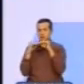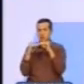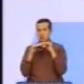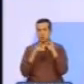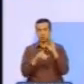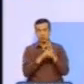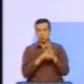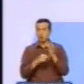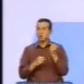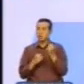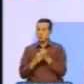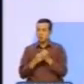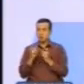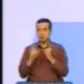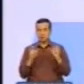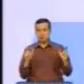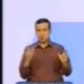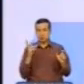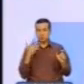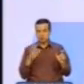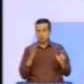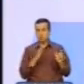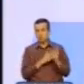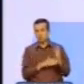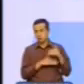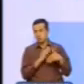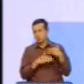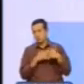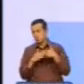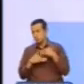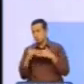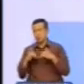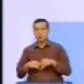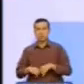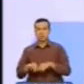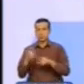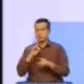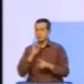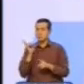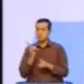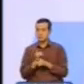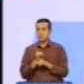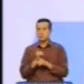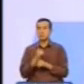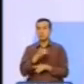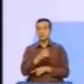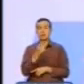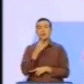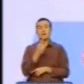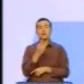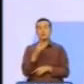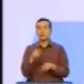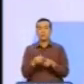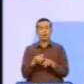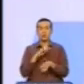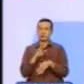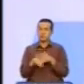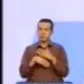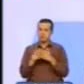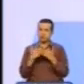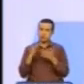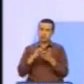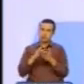ley favorece a los ciudadanos, estamos en un amplio proceso de explicación. Por supuesto, hay, como usted dice, como en todo,